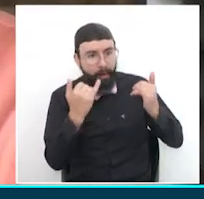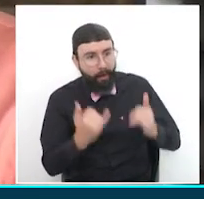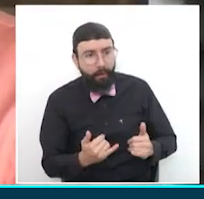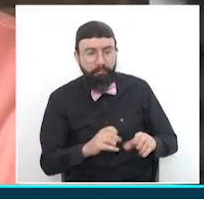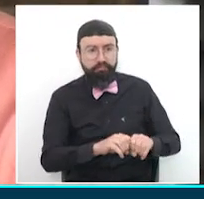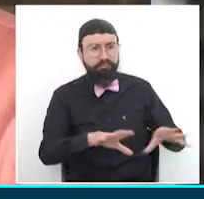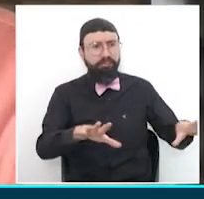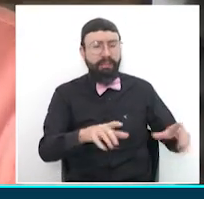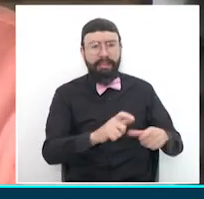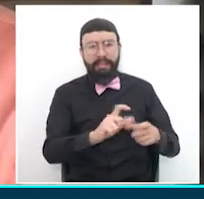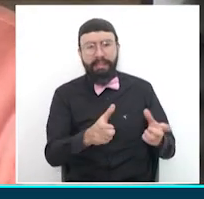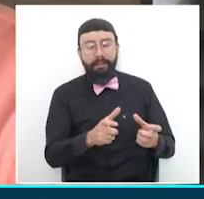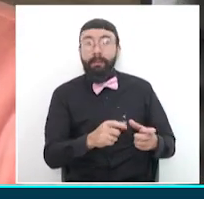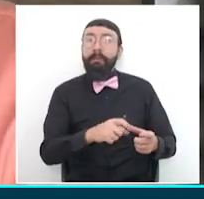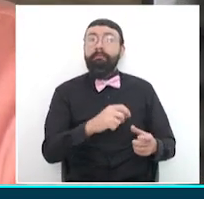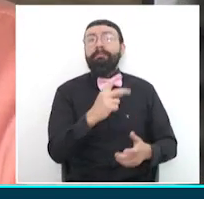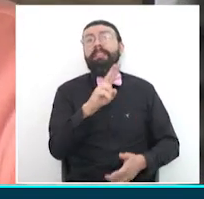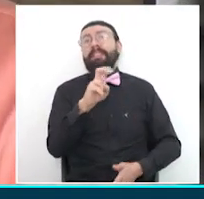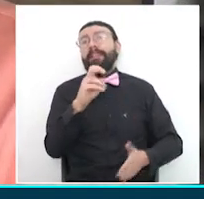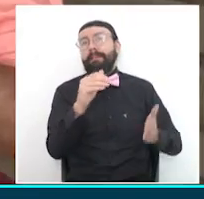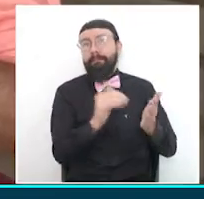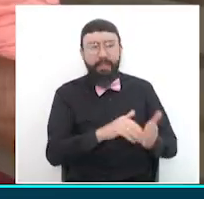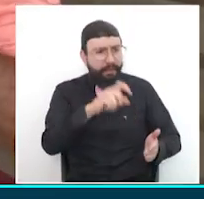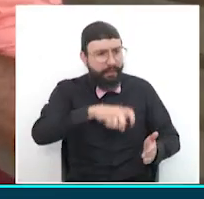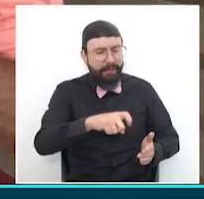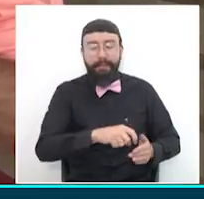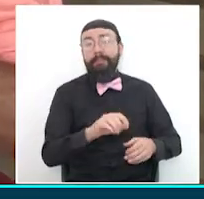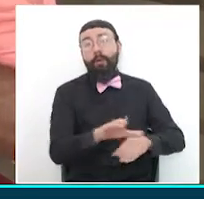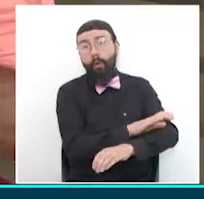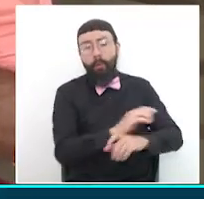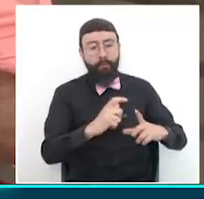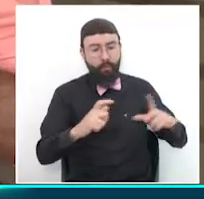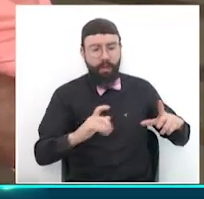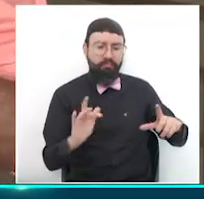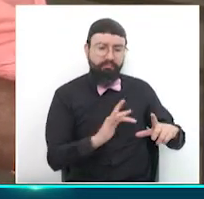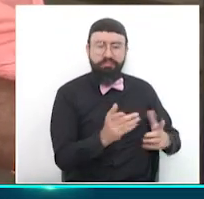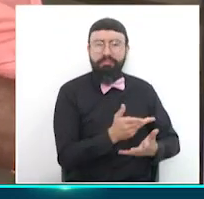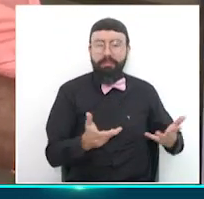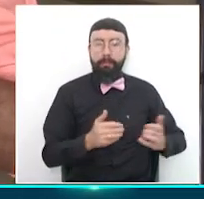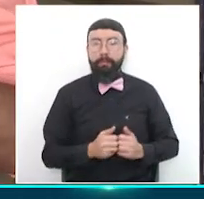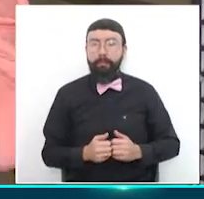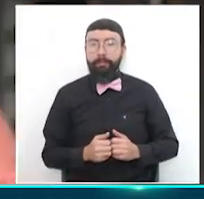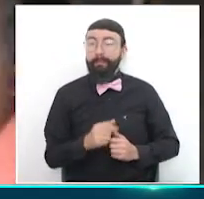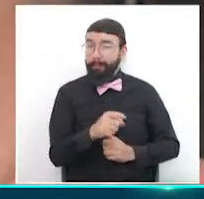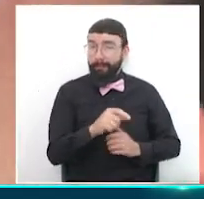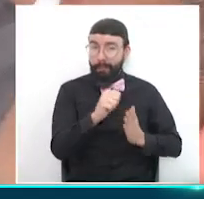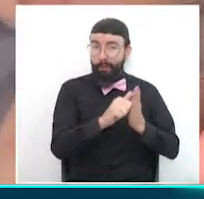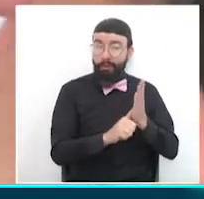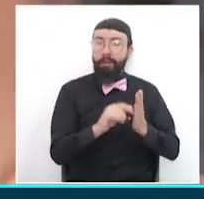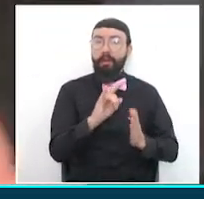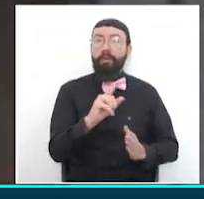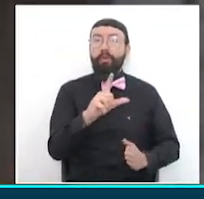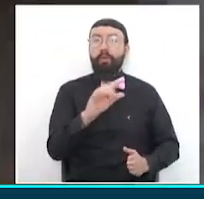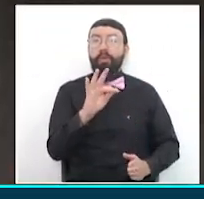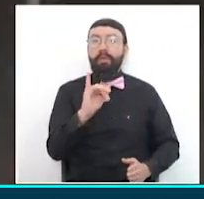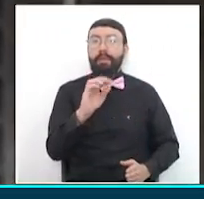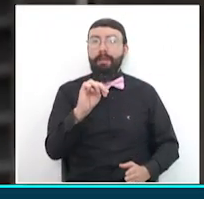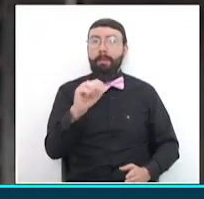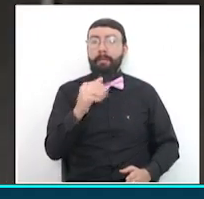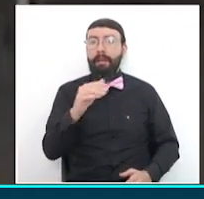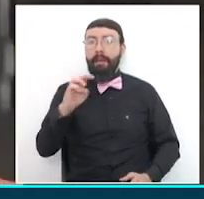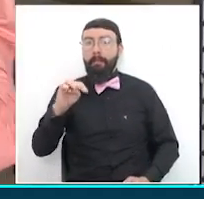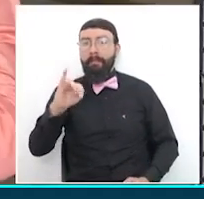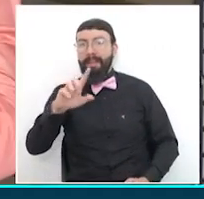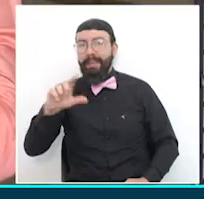pandemia se nos duplicó la necesidad de los equipos. Con la ampliación del programa Última Milla, el Internet de bajo costo en estratos 1 y 2